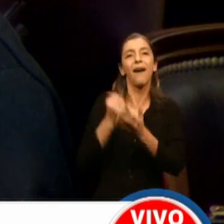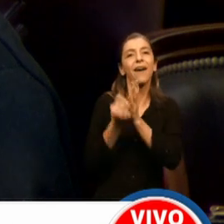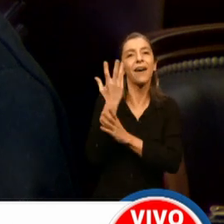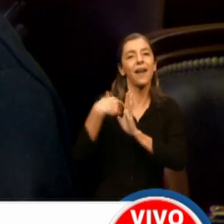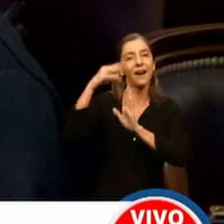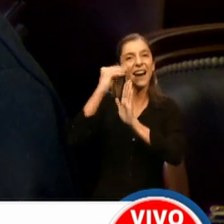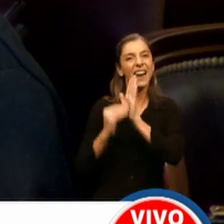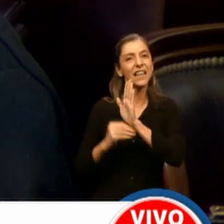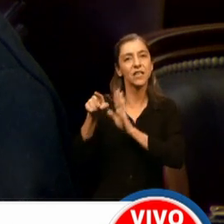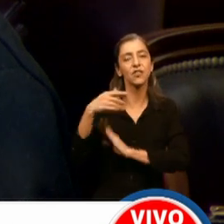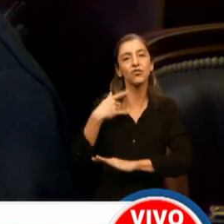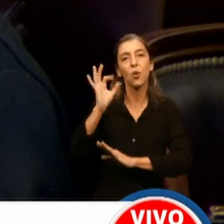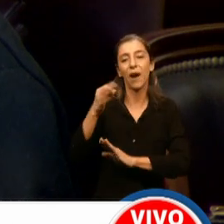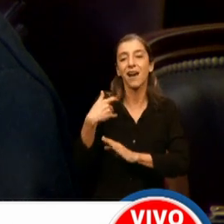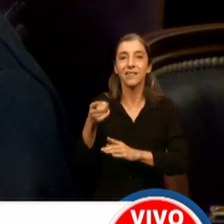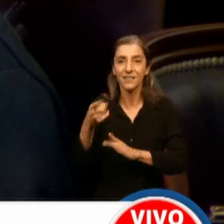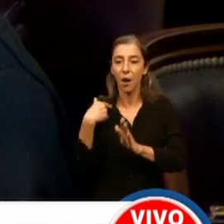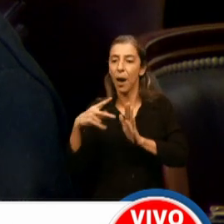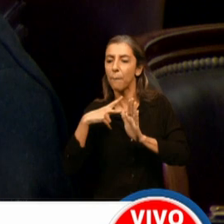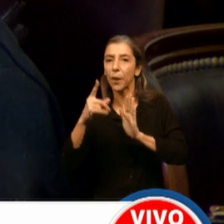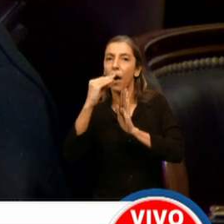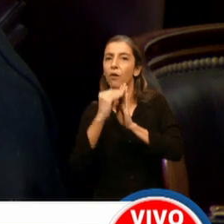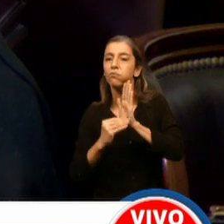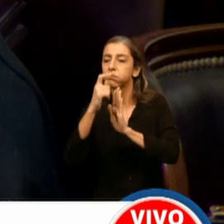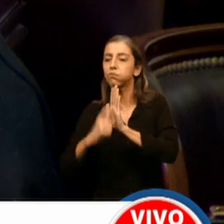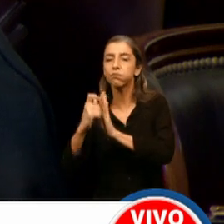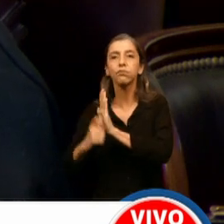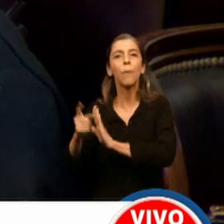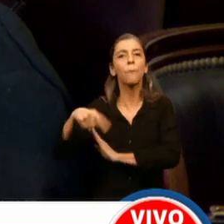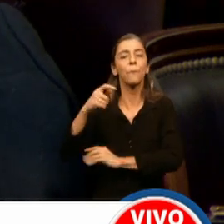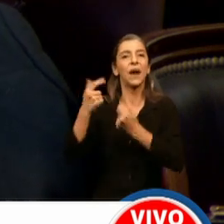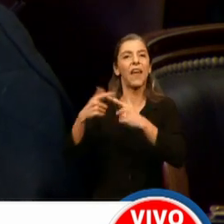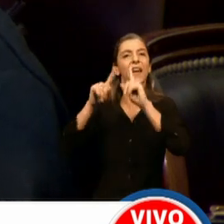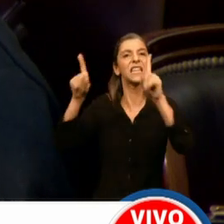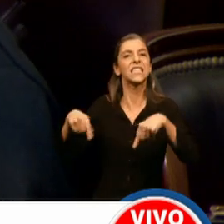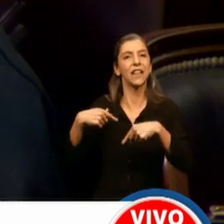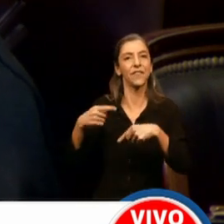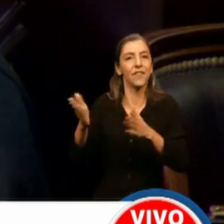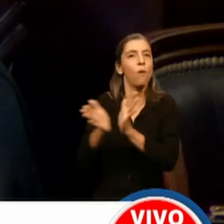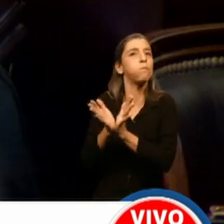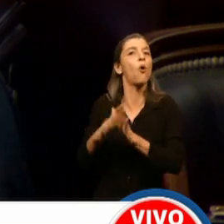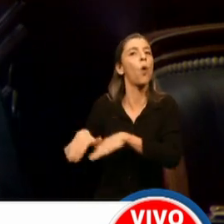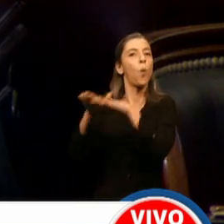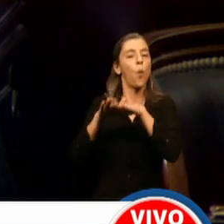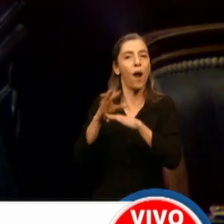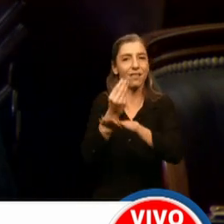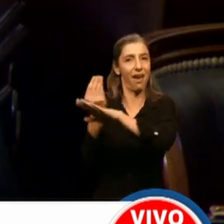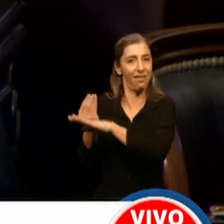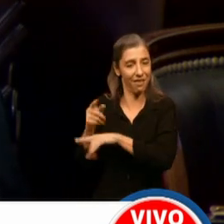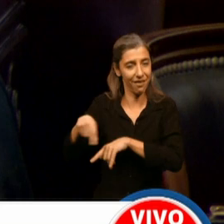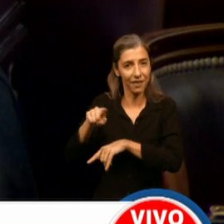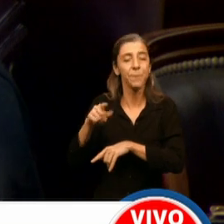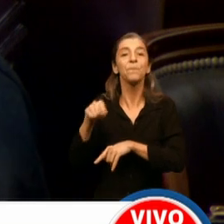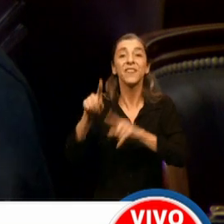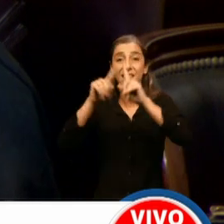operados por gestión privada y emitirá un certificado de equidad en la representación de los géneros para obtener este certificado